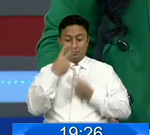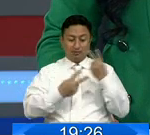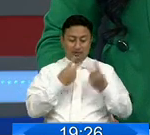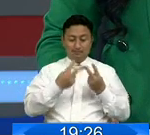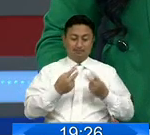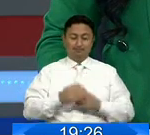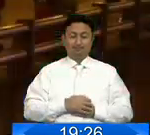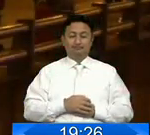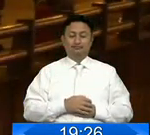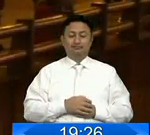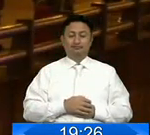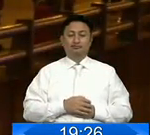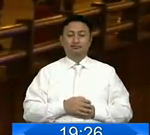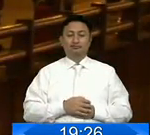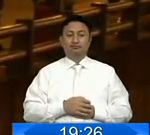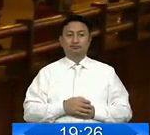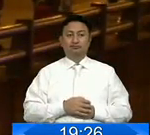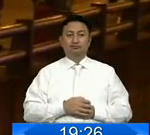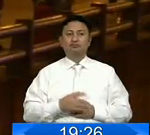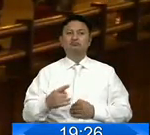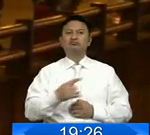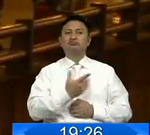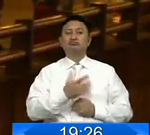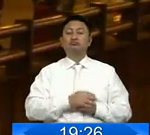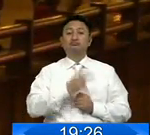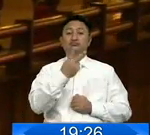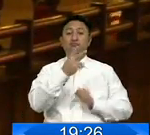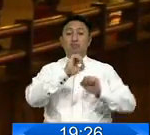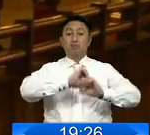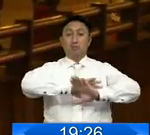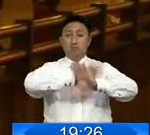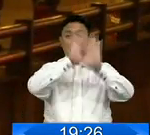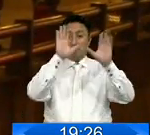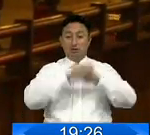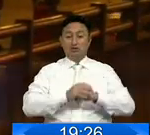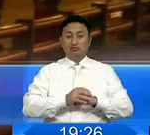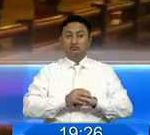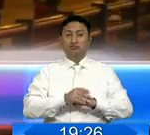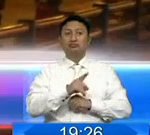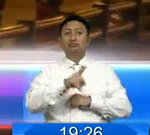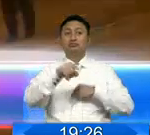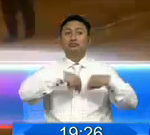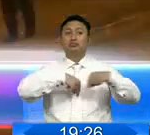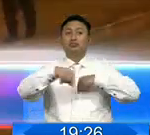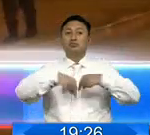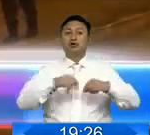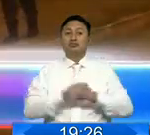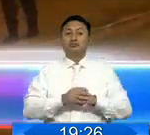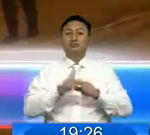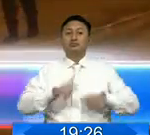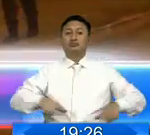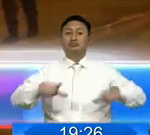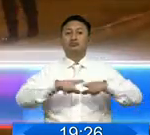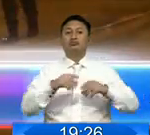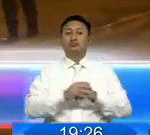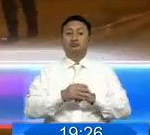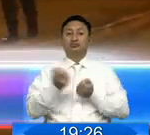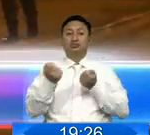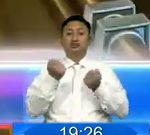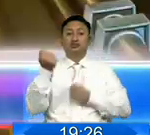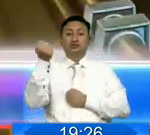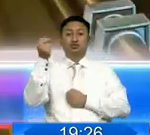país. El hecho ocurrió a las 2 de la madrugada en el distribuidor de tráfico del sector Control Sur de